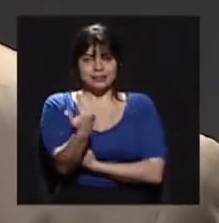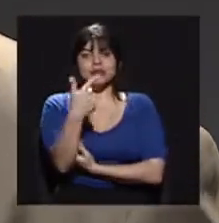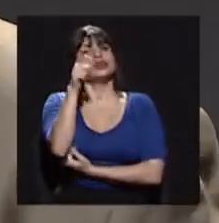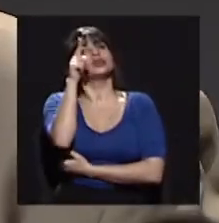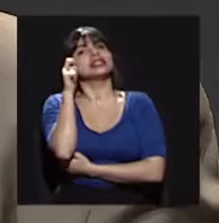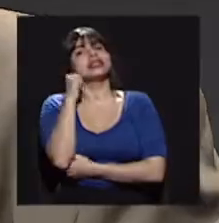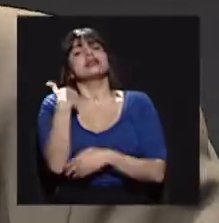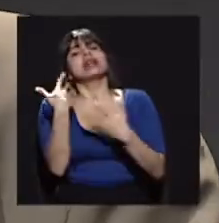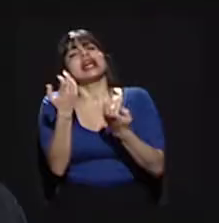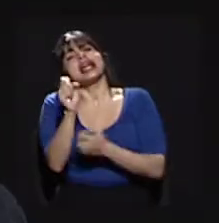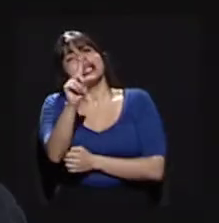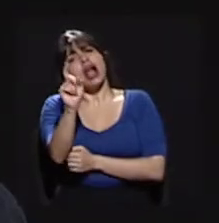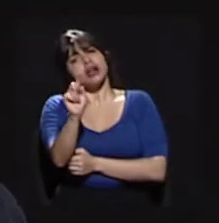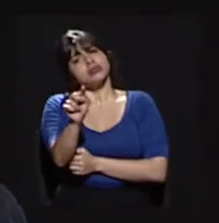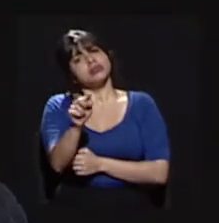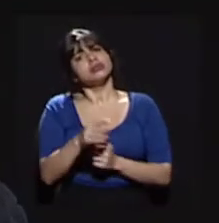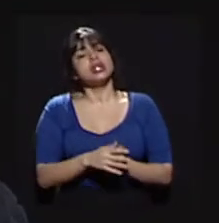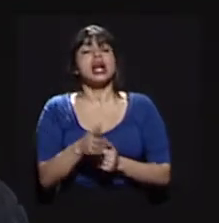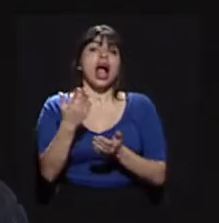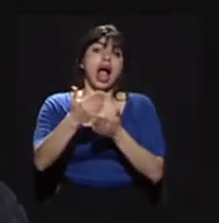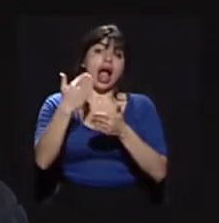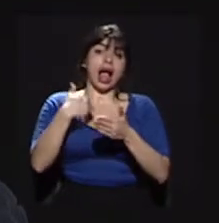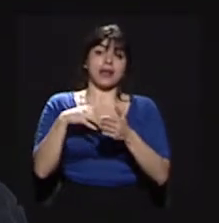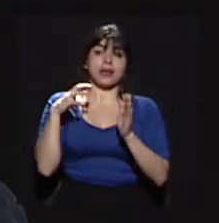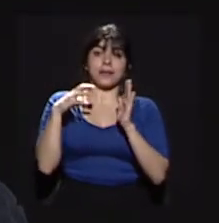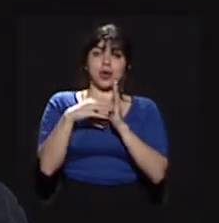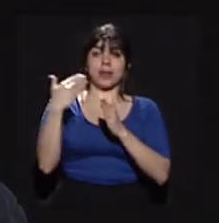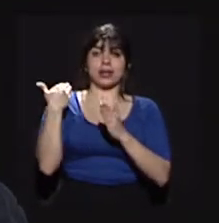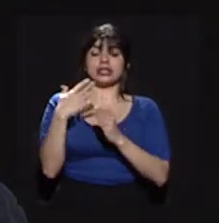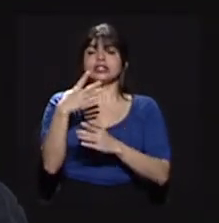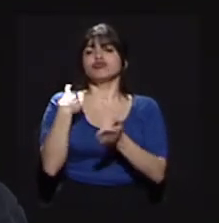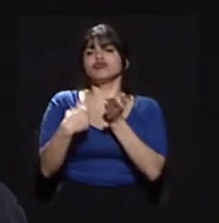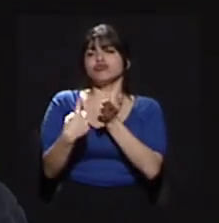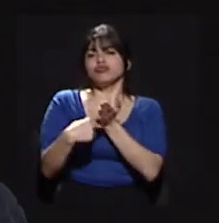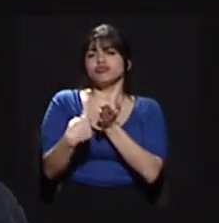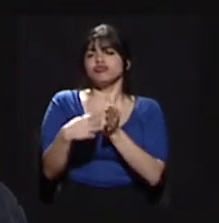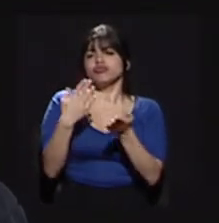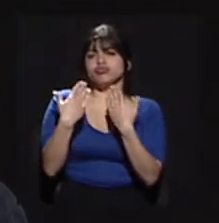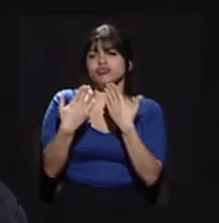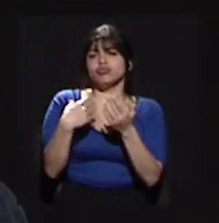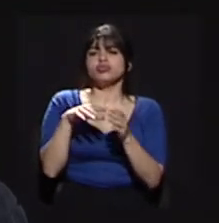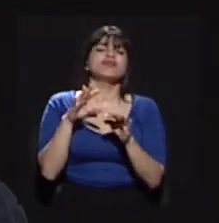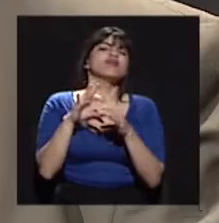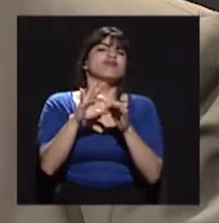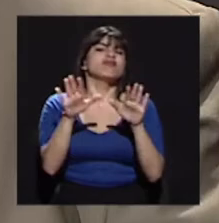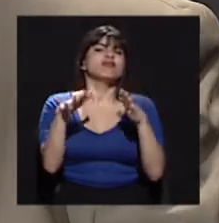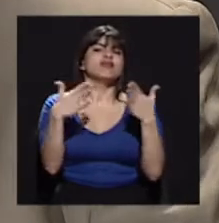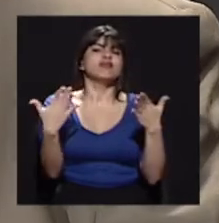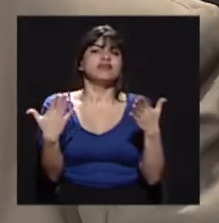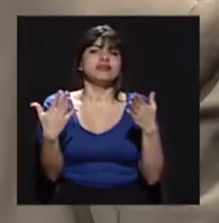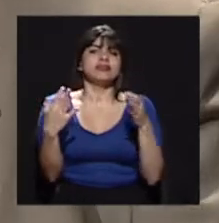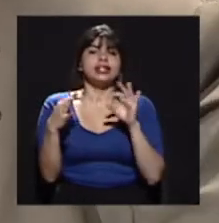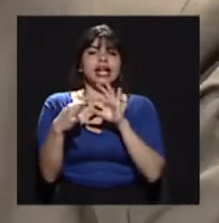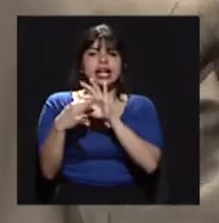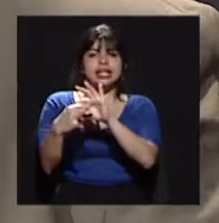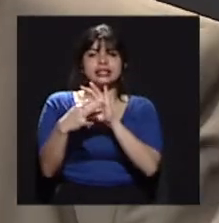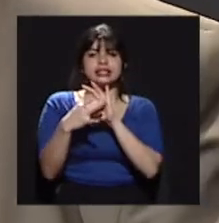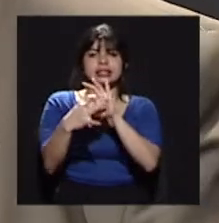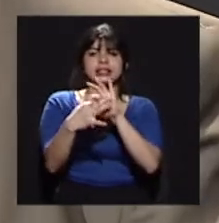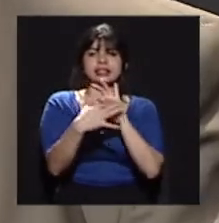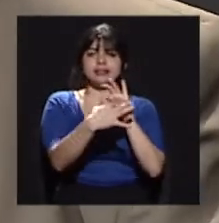guillermo ni quiere consultarle hablábamos en mi bloque anterior de las alianzas